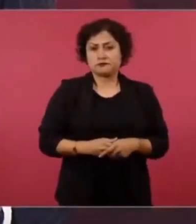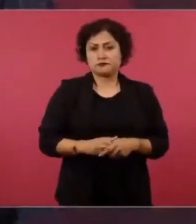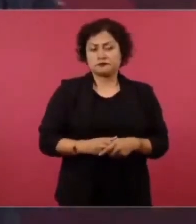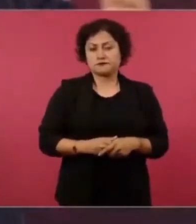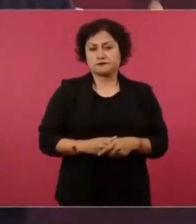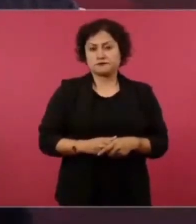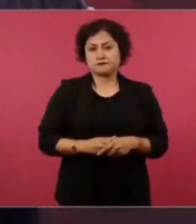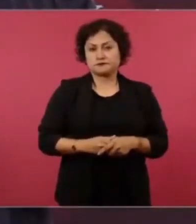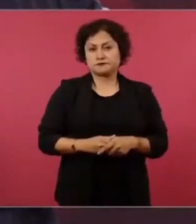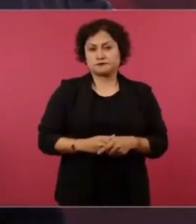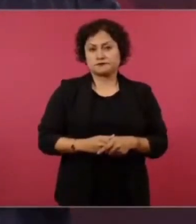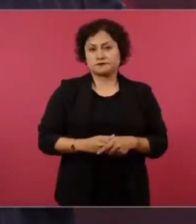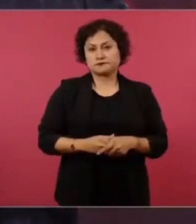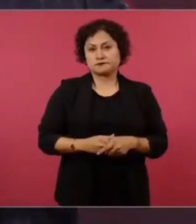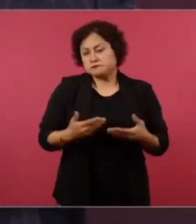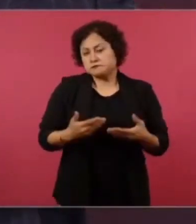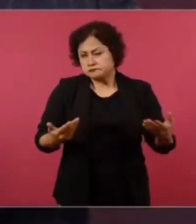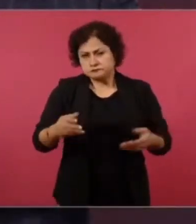Se jugaba en